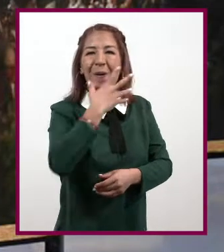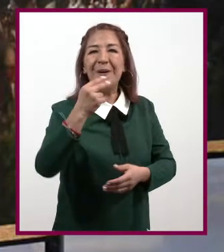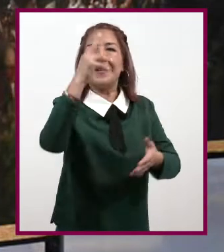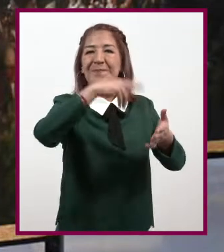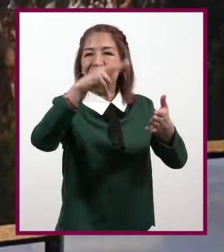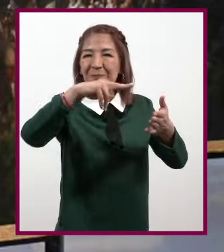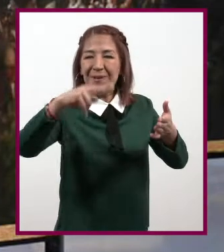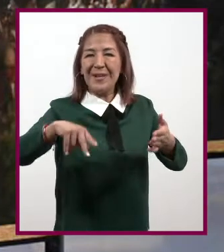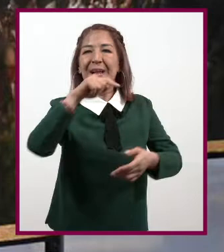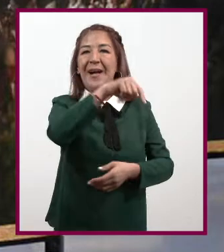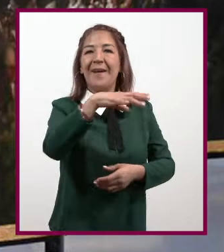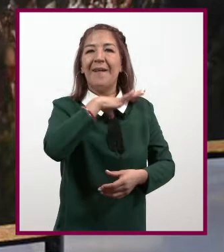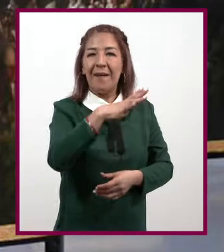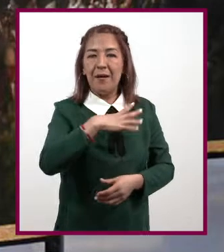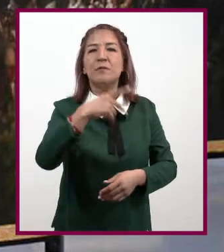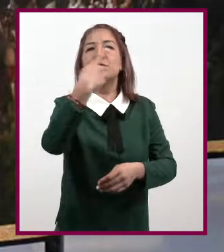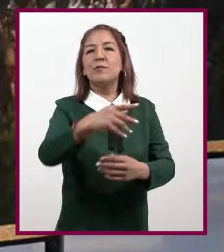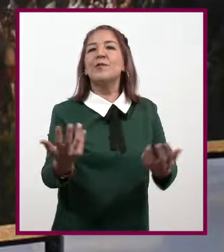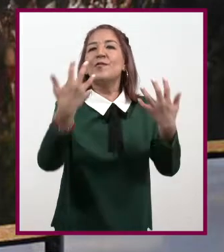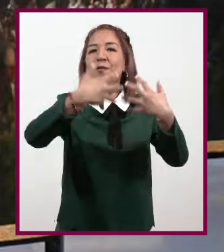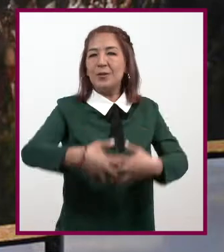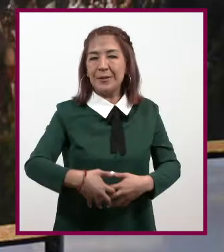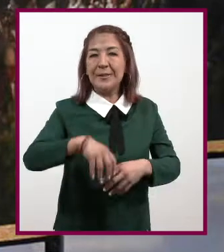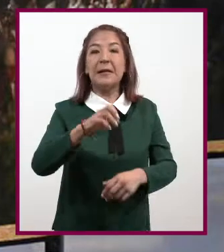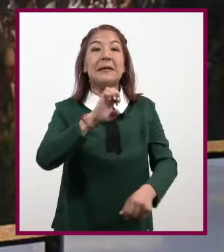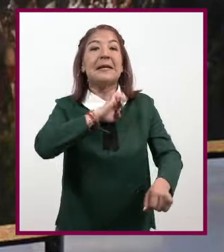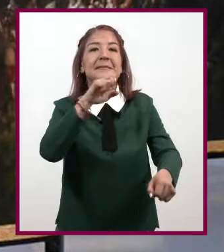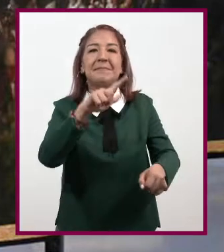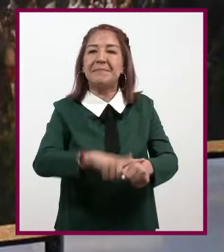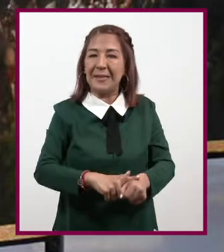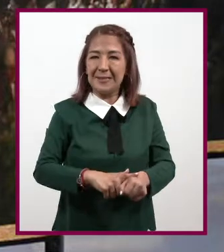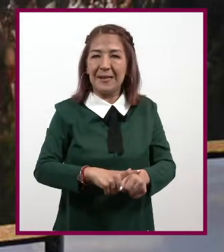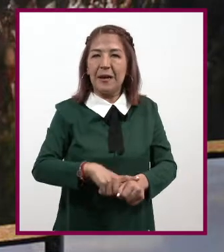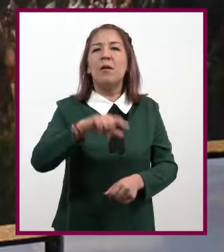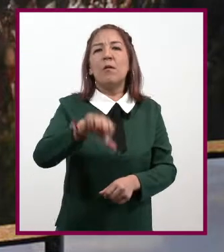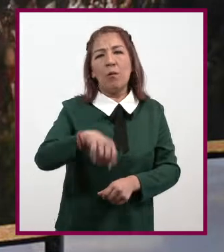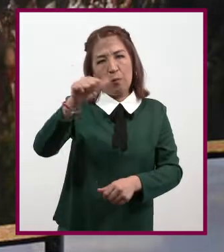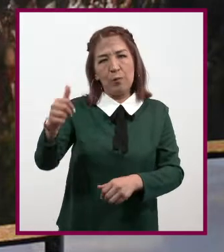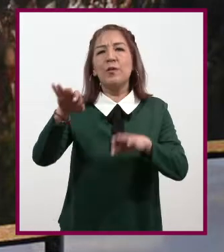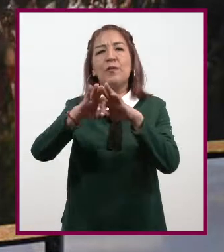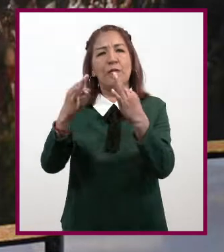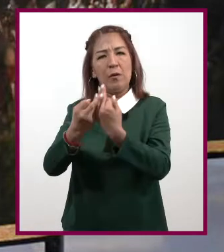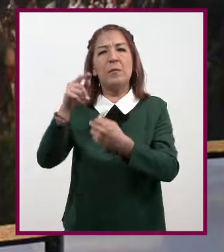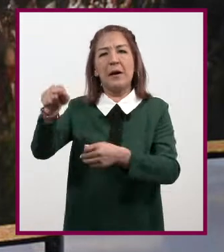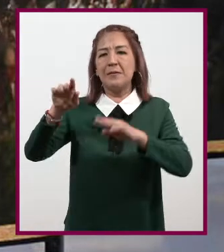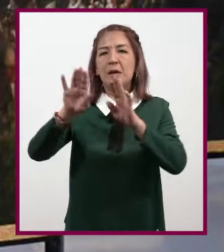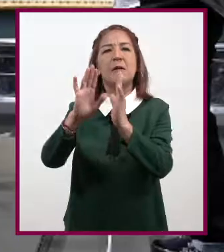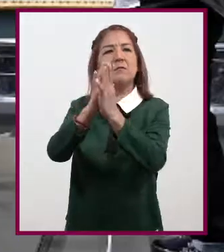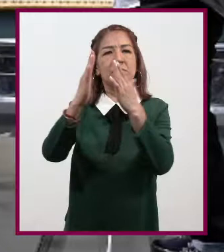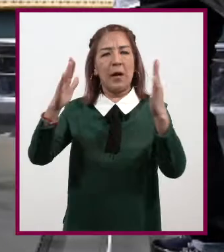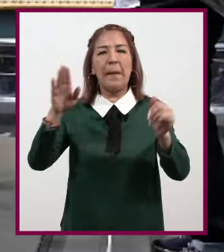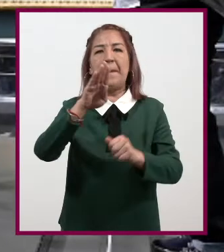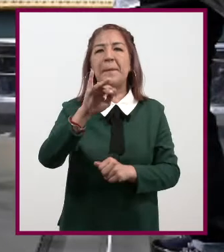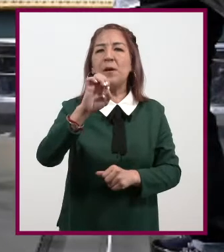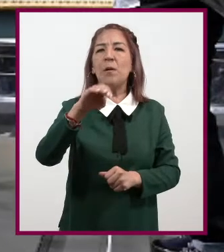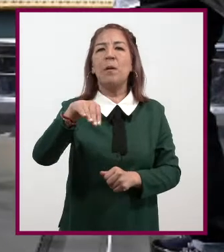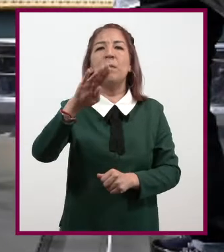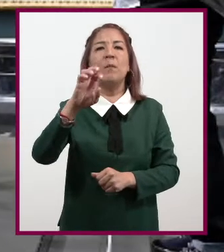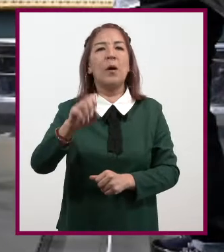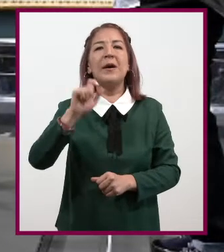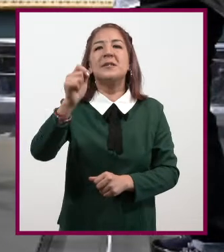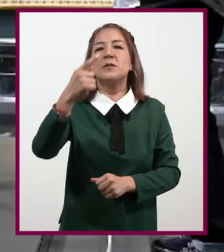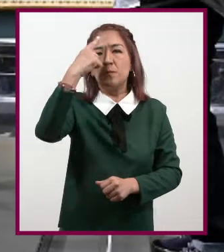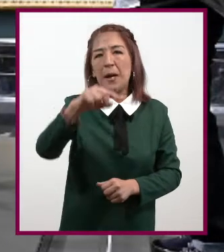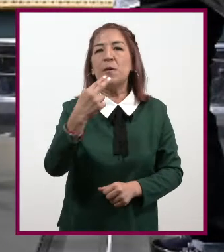esté, tiene una función específica. Hay otro tipo de biombos que pues servían en las